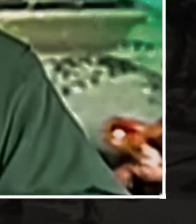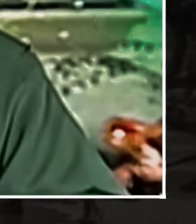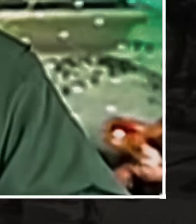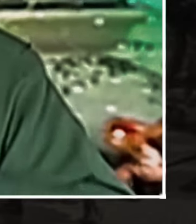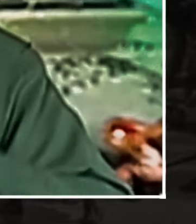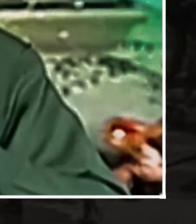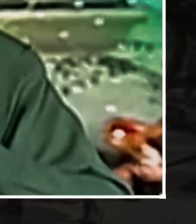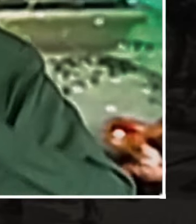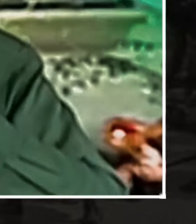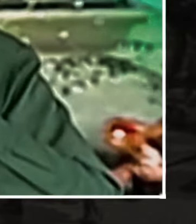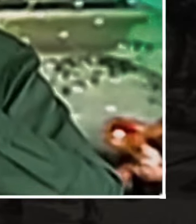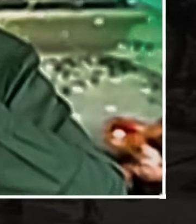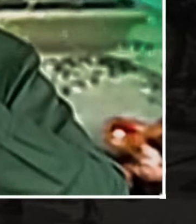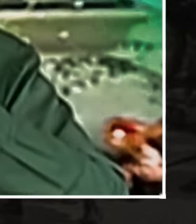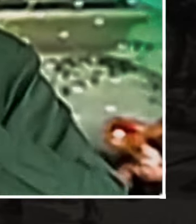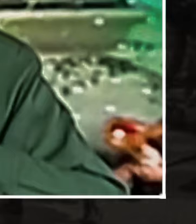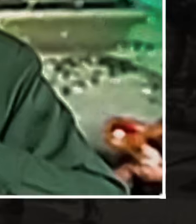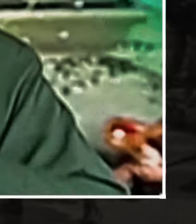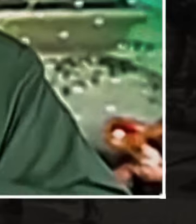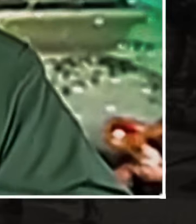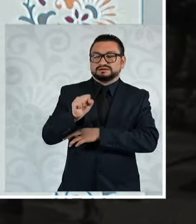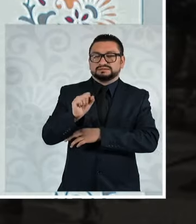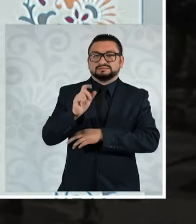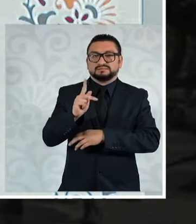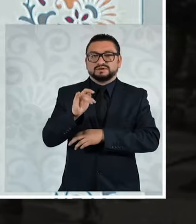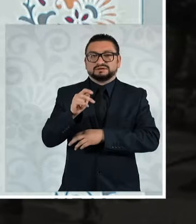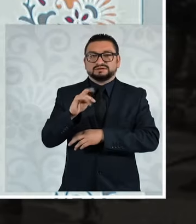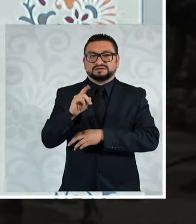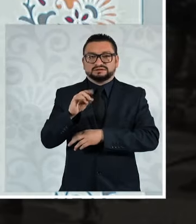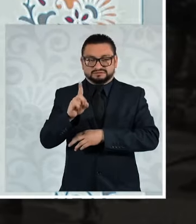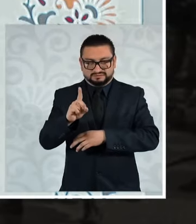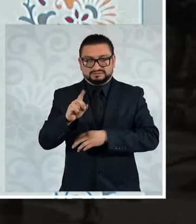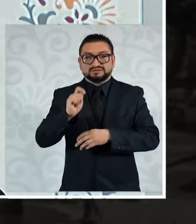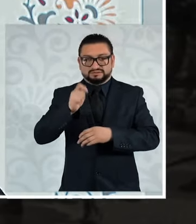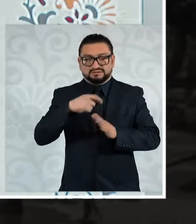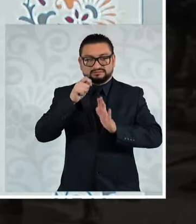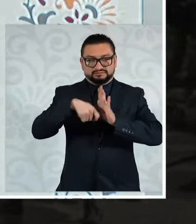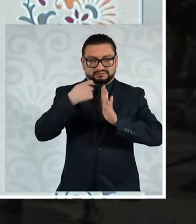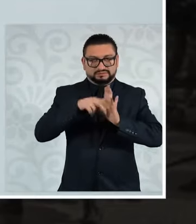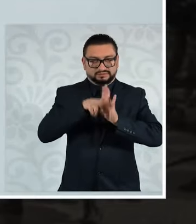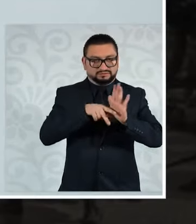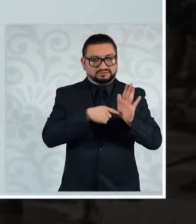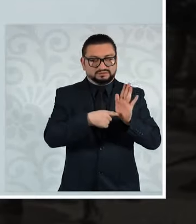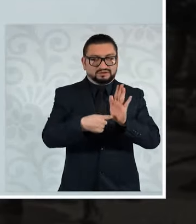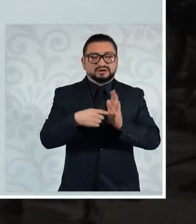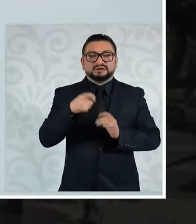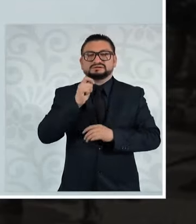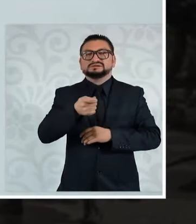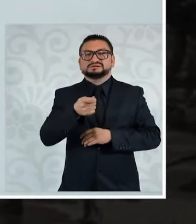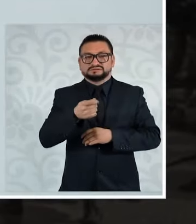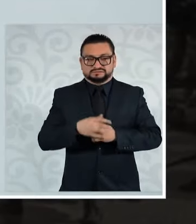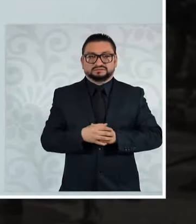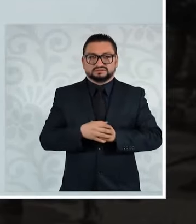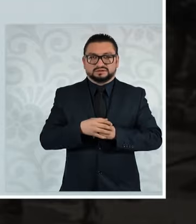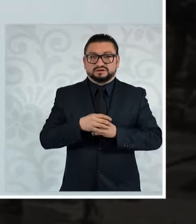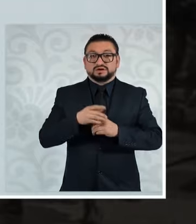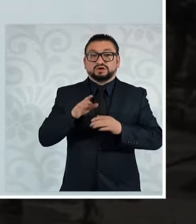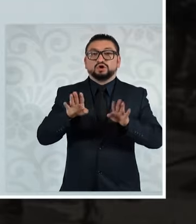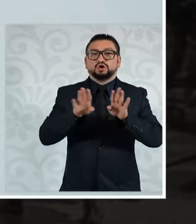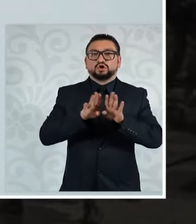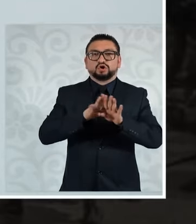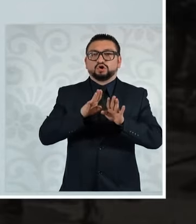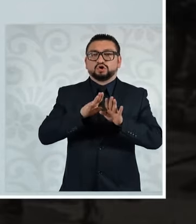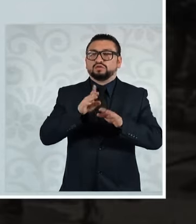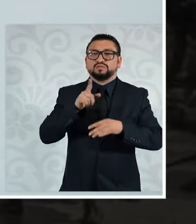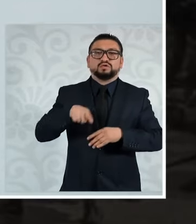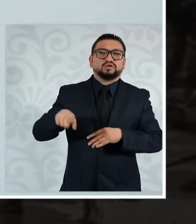los pueblos de América Latina y el Caribe. Vamos a pasar un video sobre todas las disculpas públicas